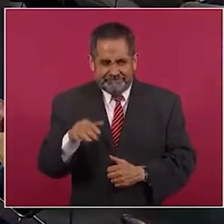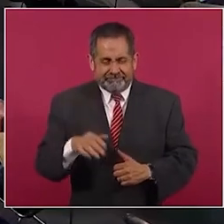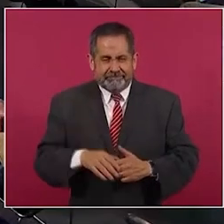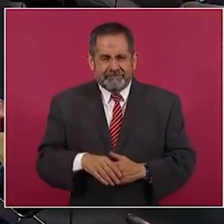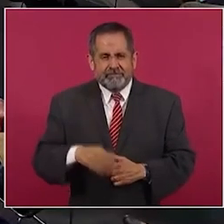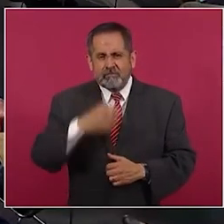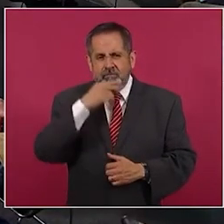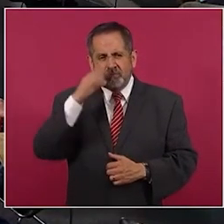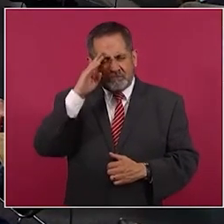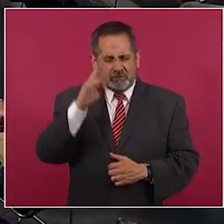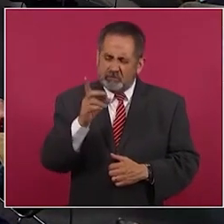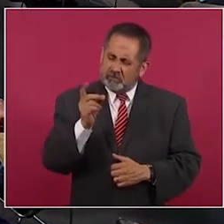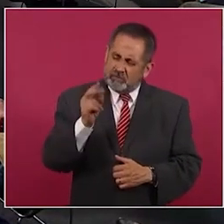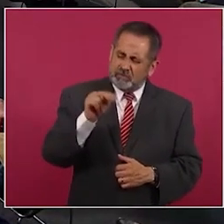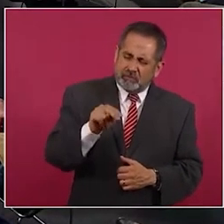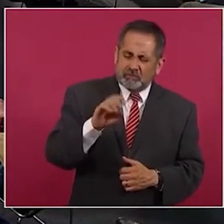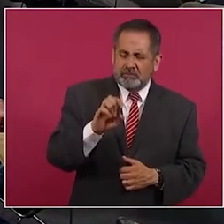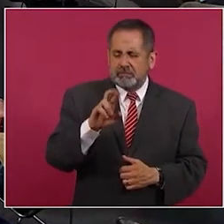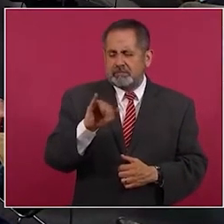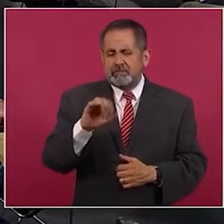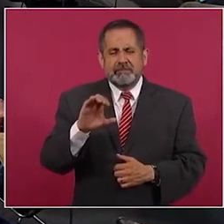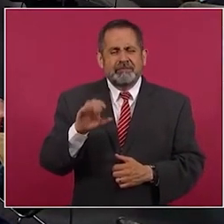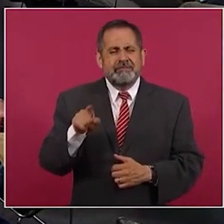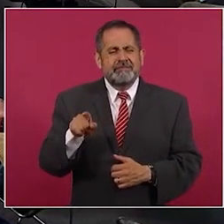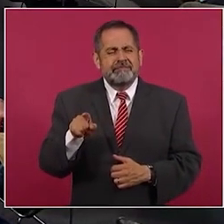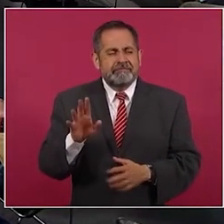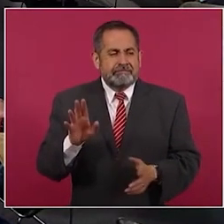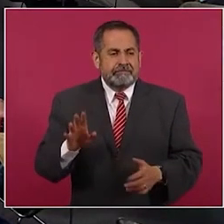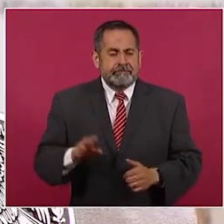Un señor, don Eric.